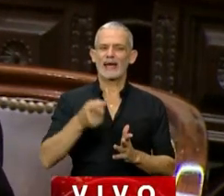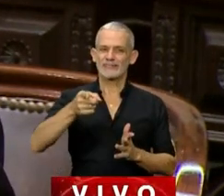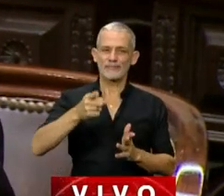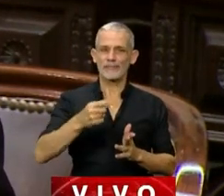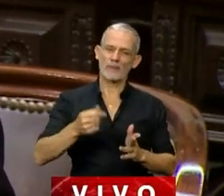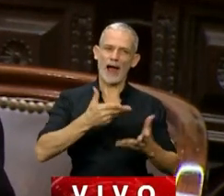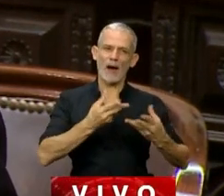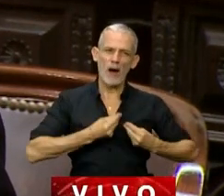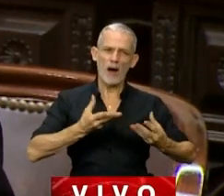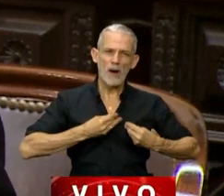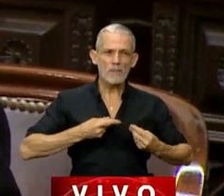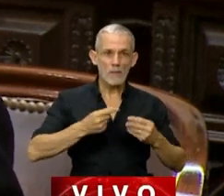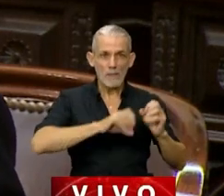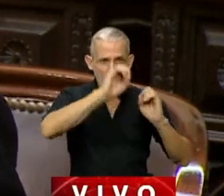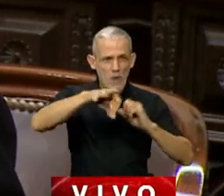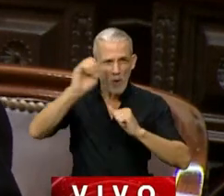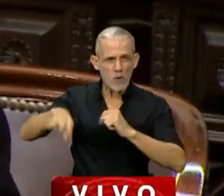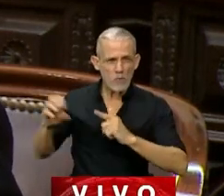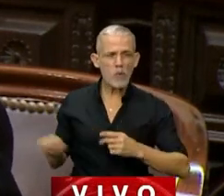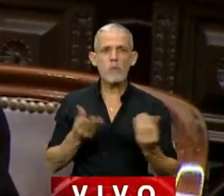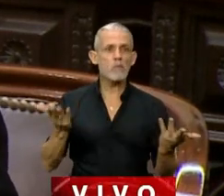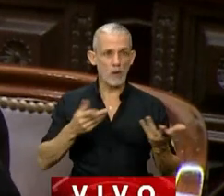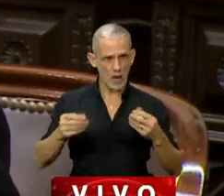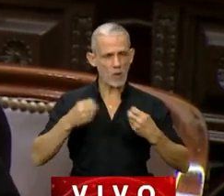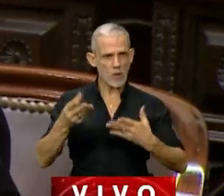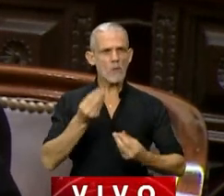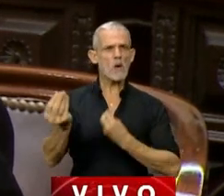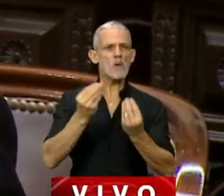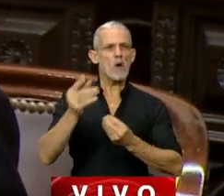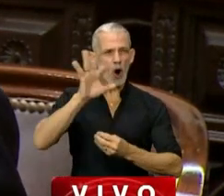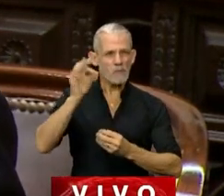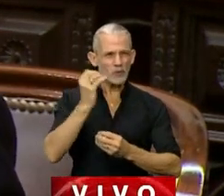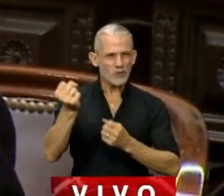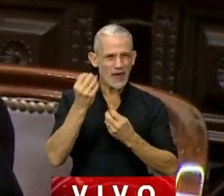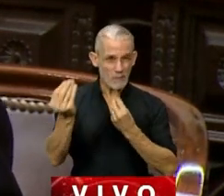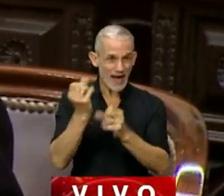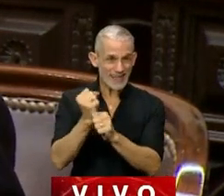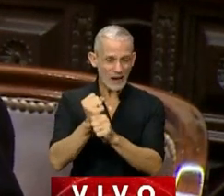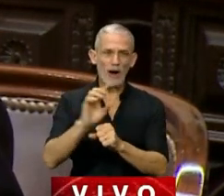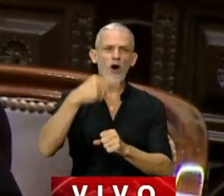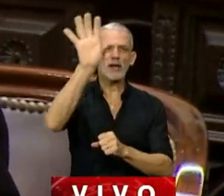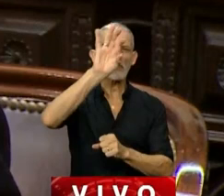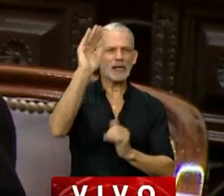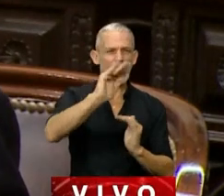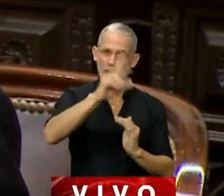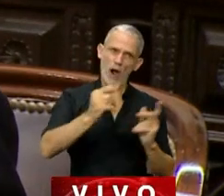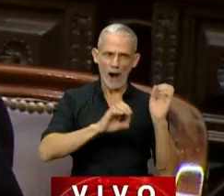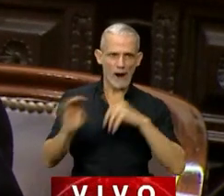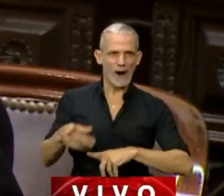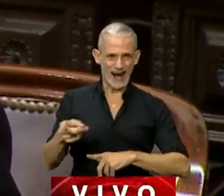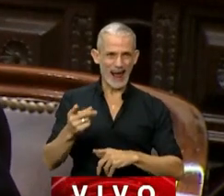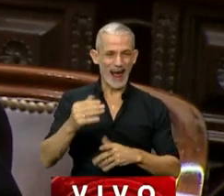permanentemente estamos recibiendo fenómenos migratorios porque generamos más oportunidades de las que se generan en otras